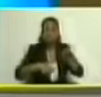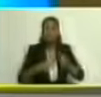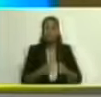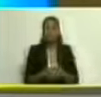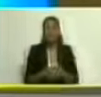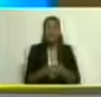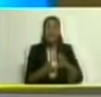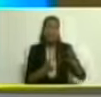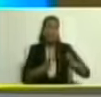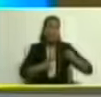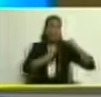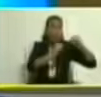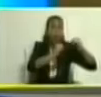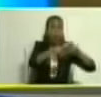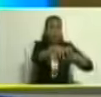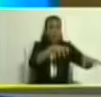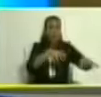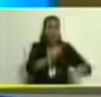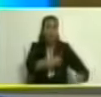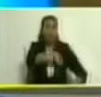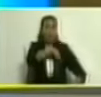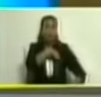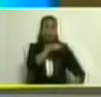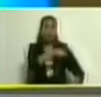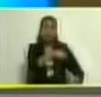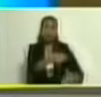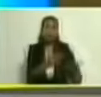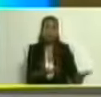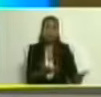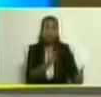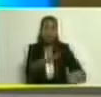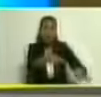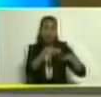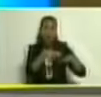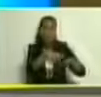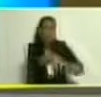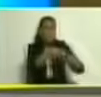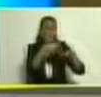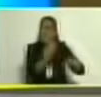entre el más poderoso ejército del mundo, que era el ejército español,